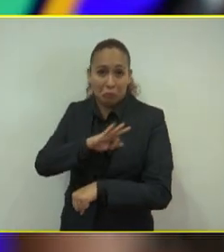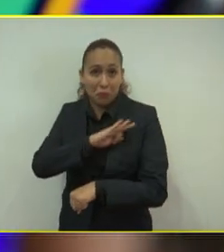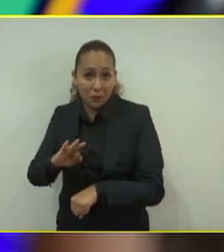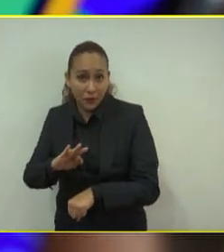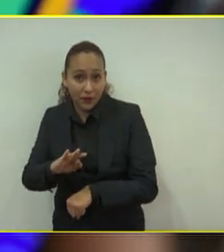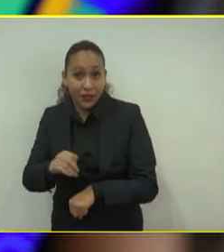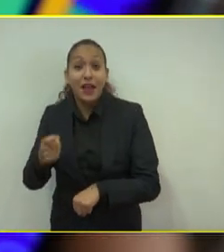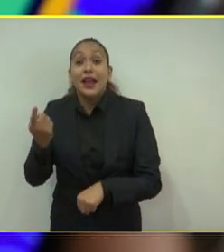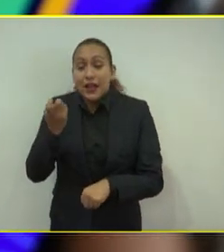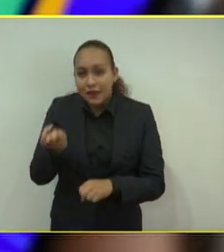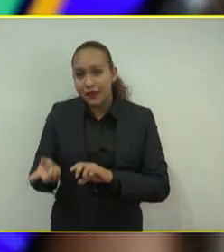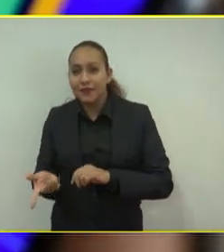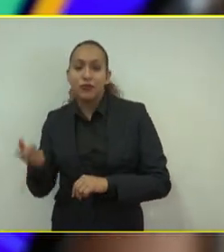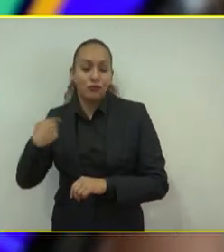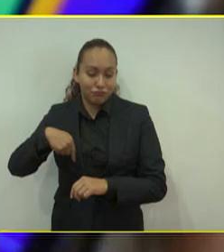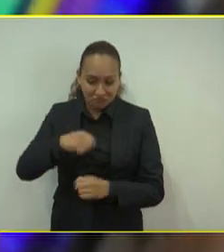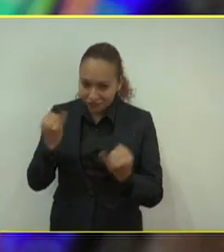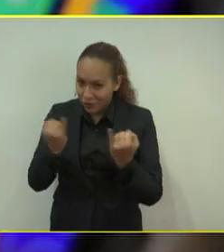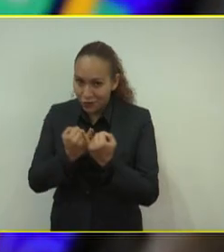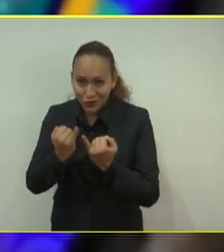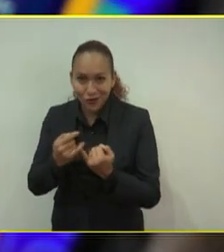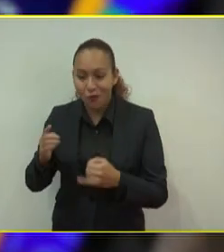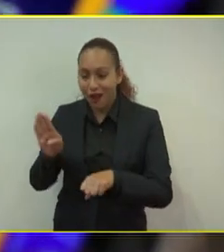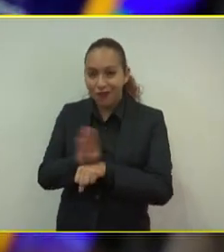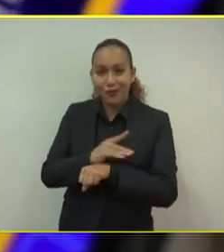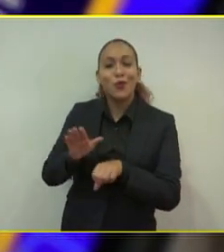vez nos beneficia en los diferentes aspectos de su vida.